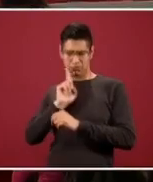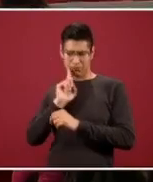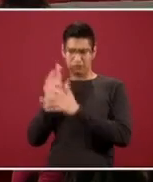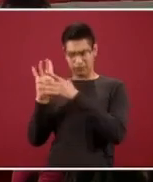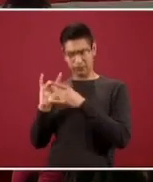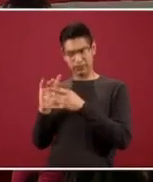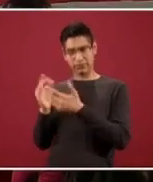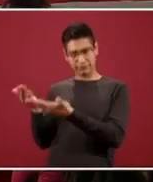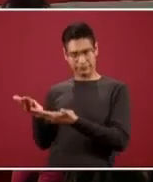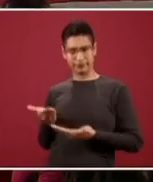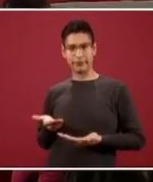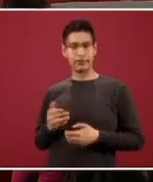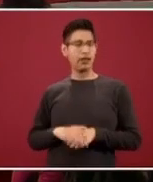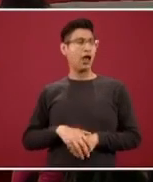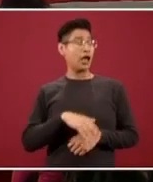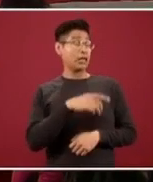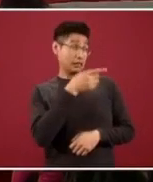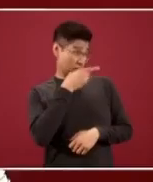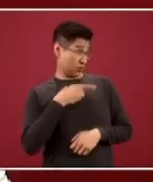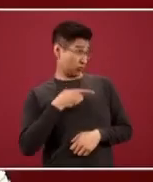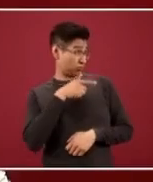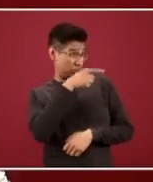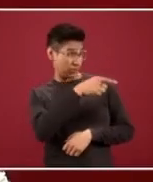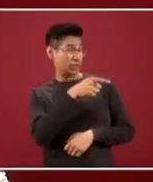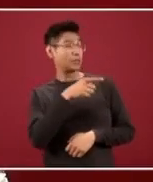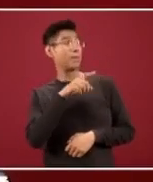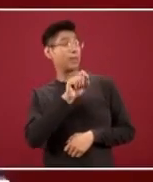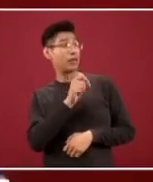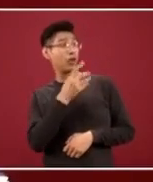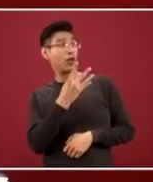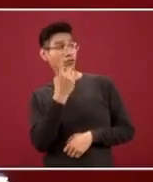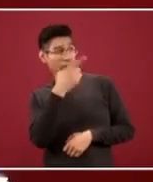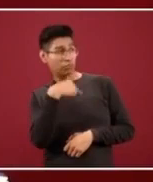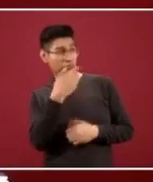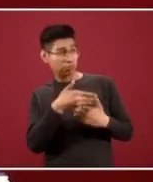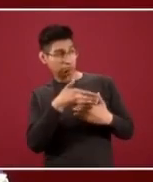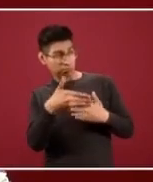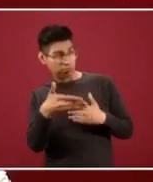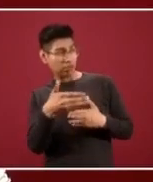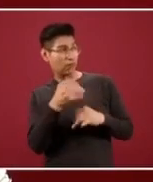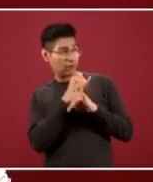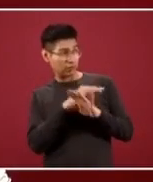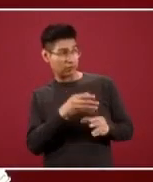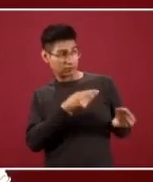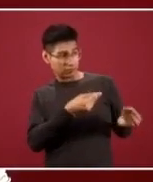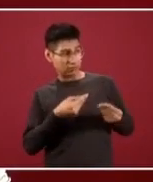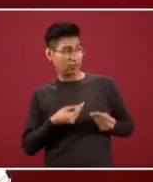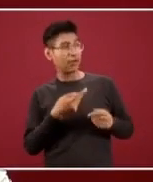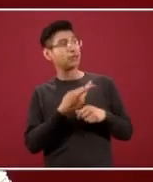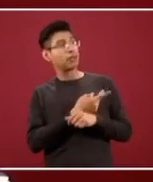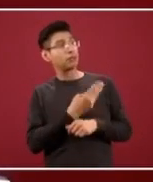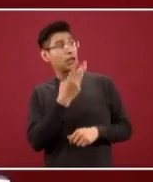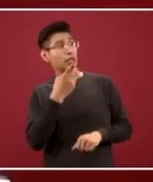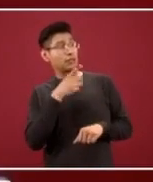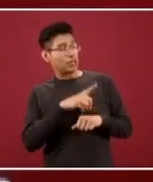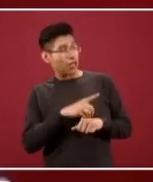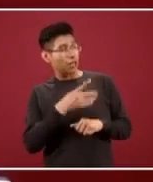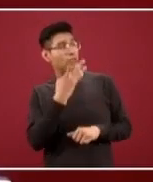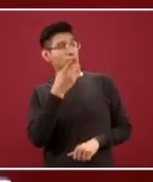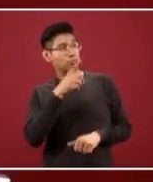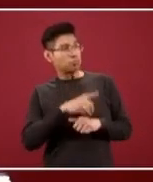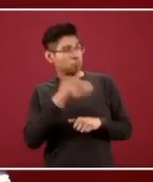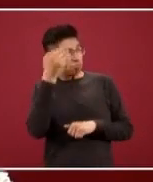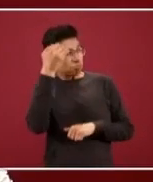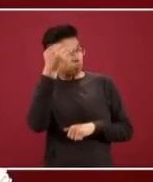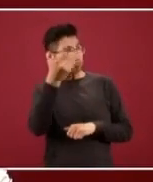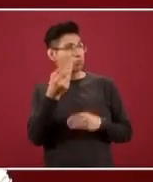a tener esa información. Yo digo, ya pasaron 3 días, ya deberían de tener esa información bastante, o 4 días, ya deberían de